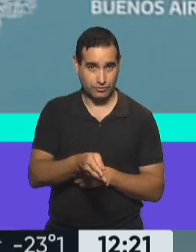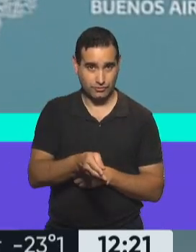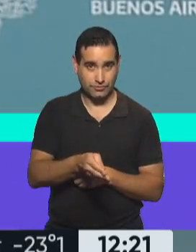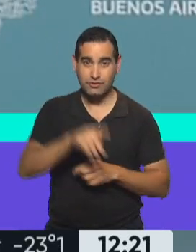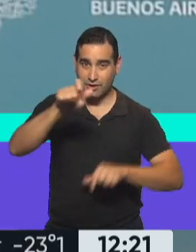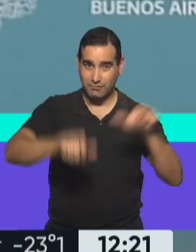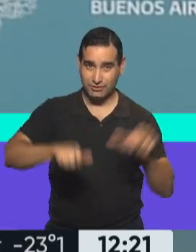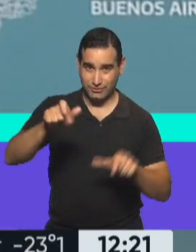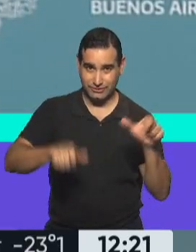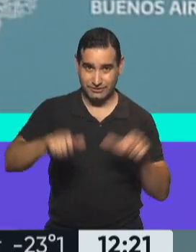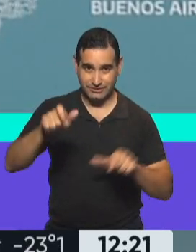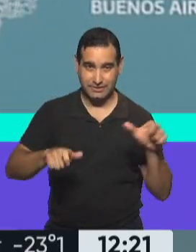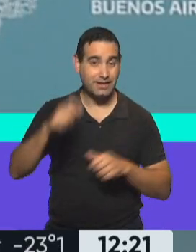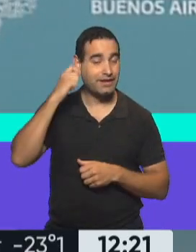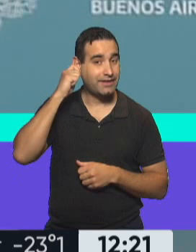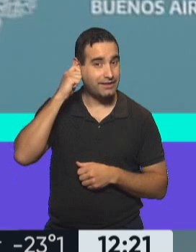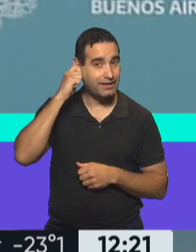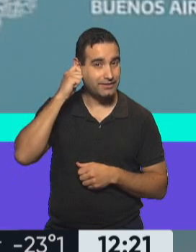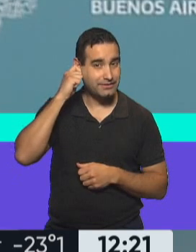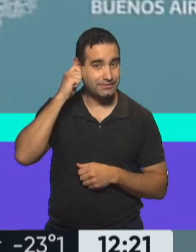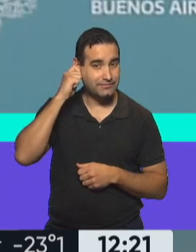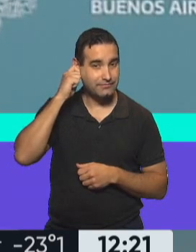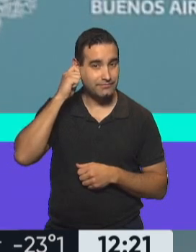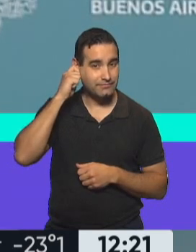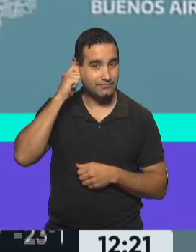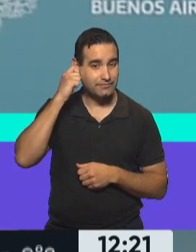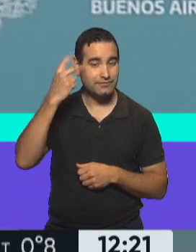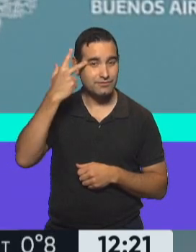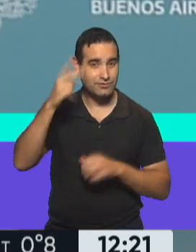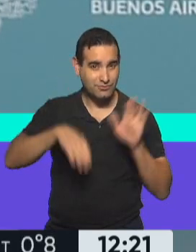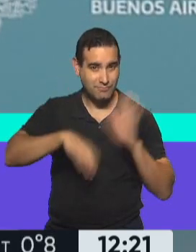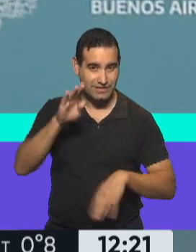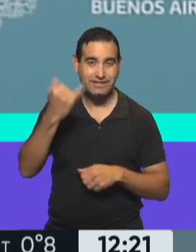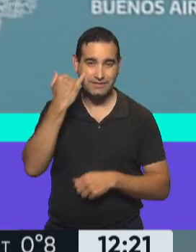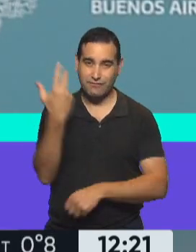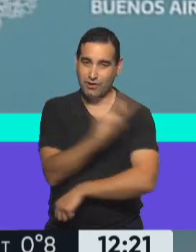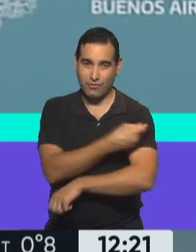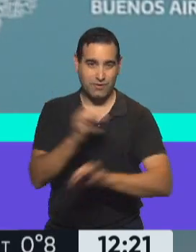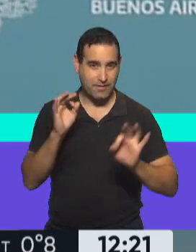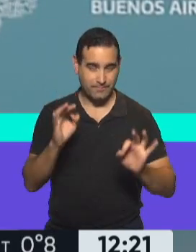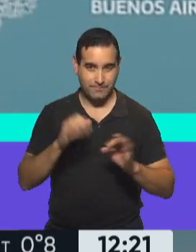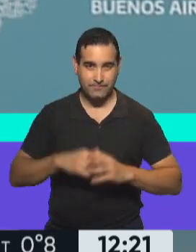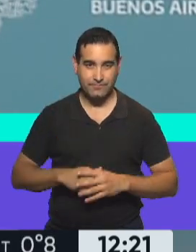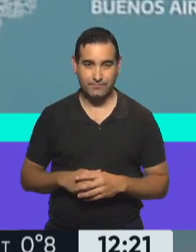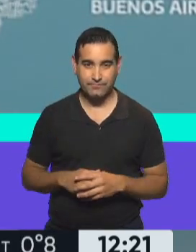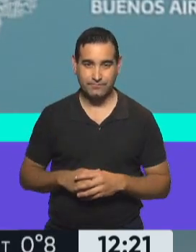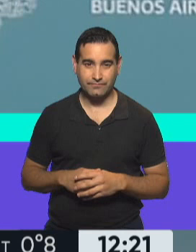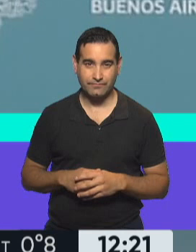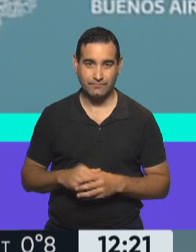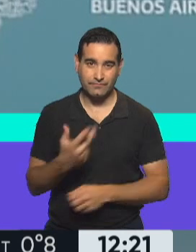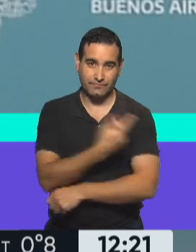de la población mayor de 18 años ya está vacunada con una